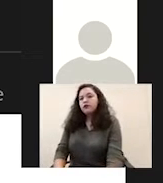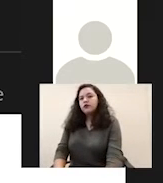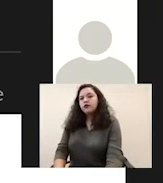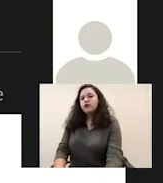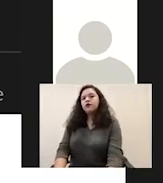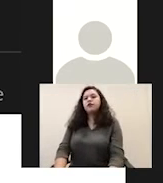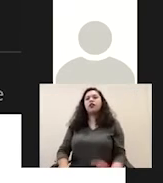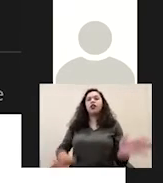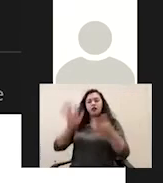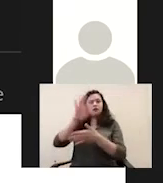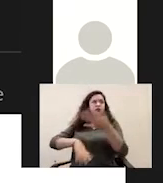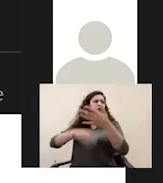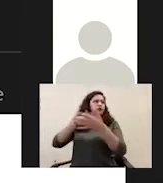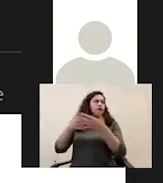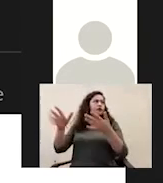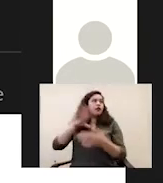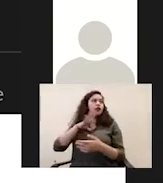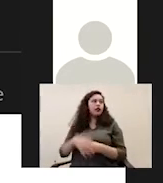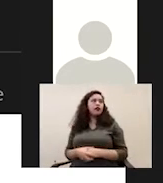tabla.